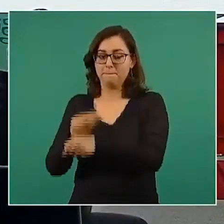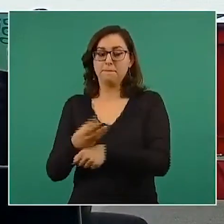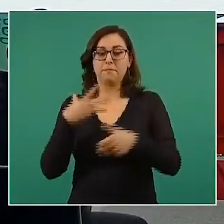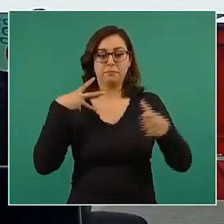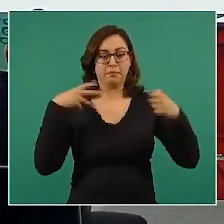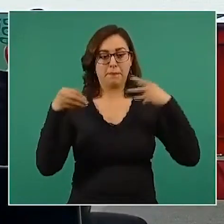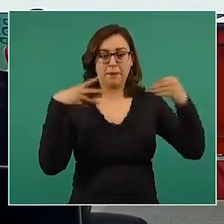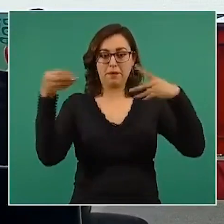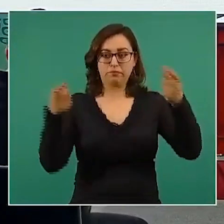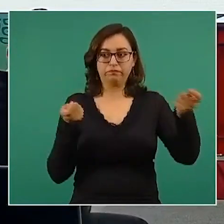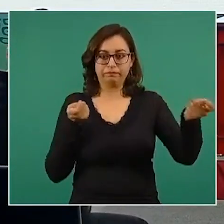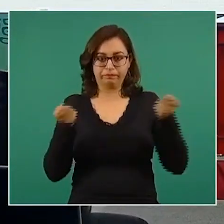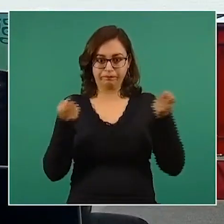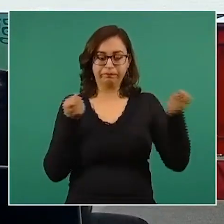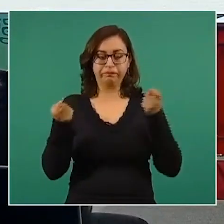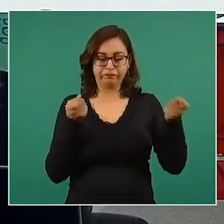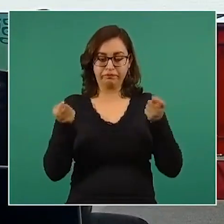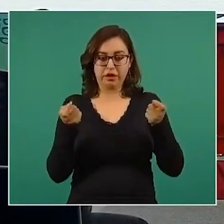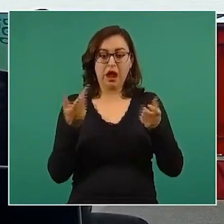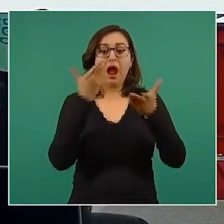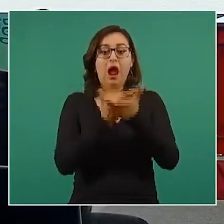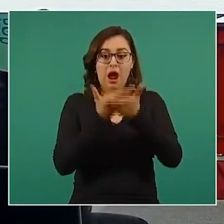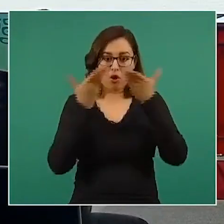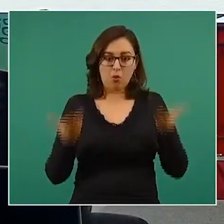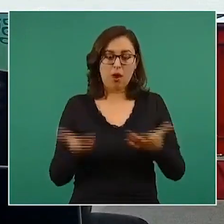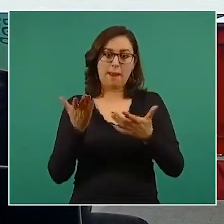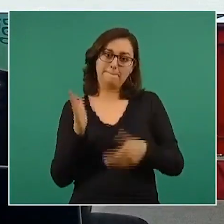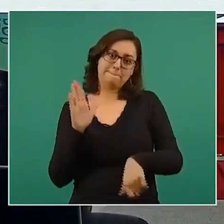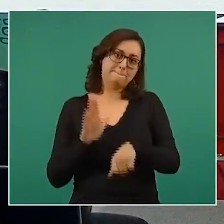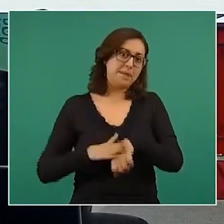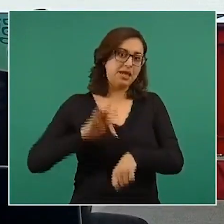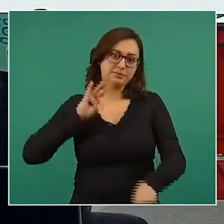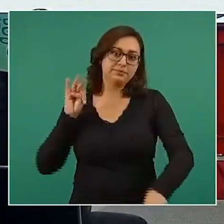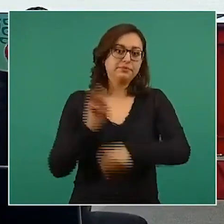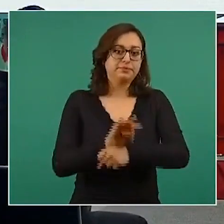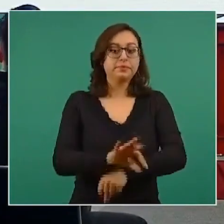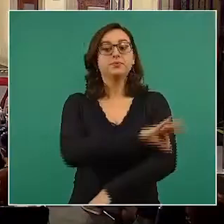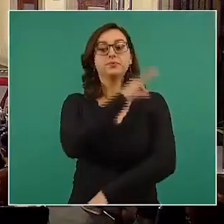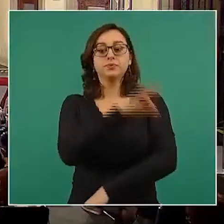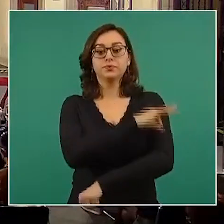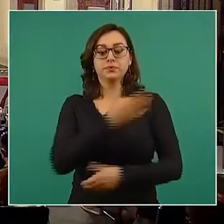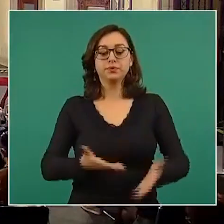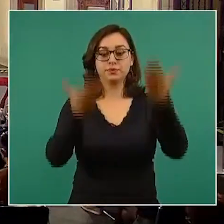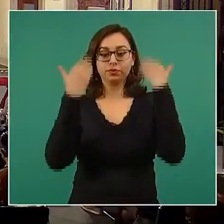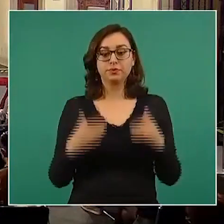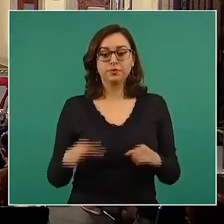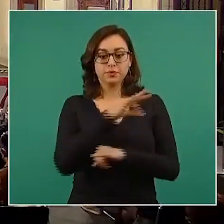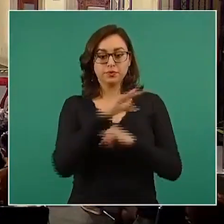la transmisión, ahora ampliado con la vacunación. La última que presentaré